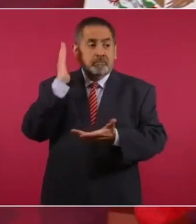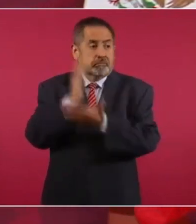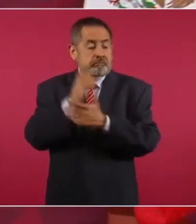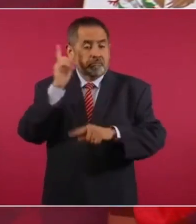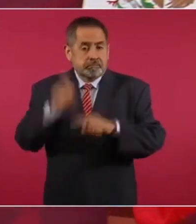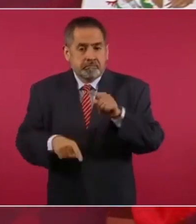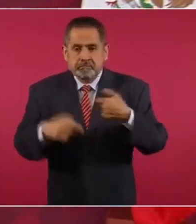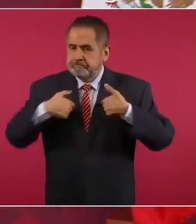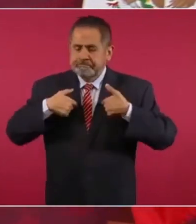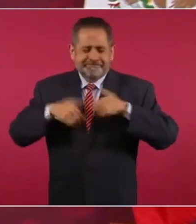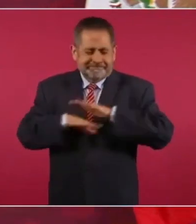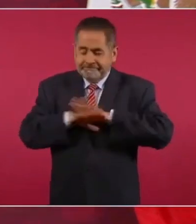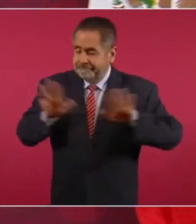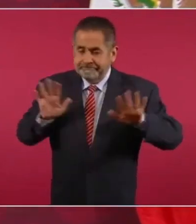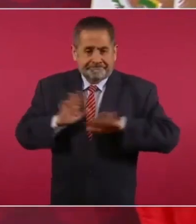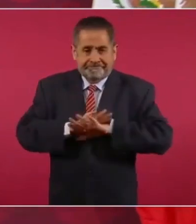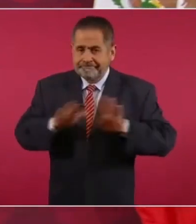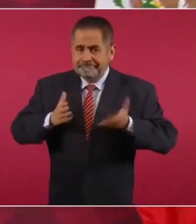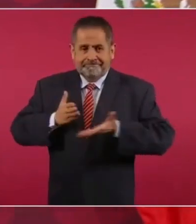Nada.